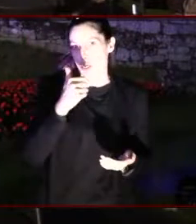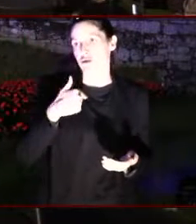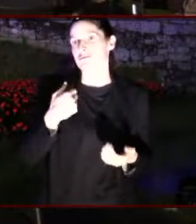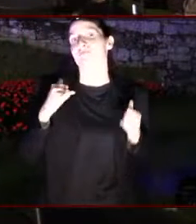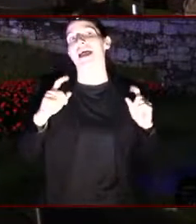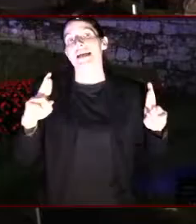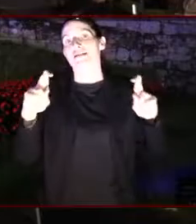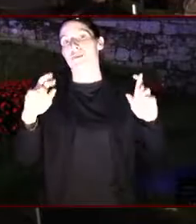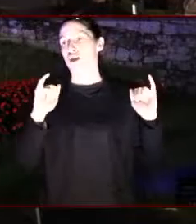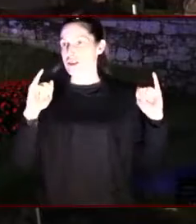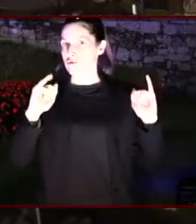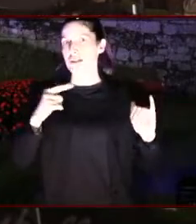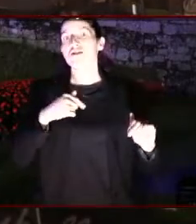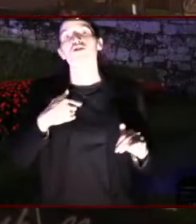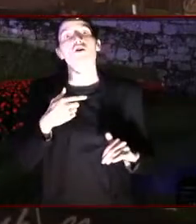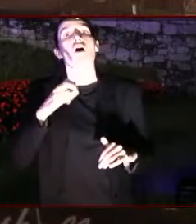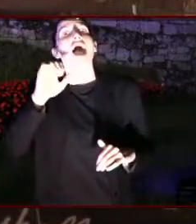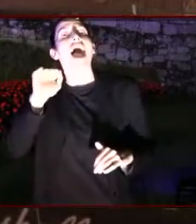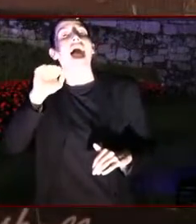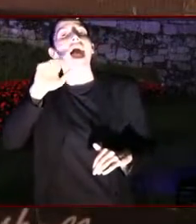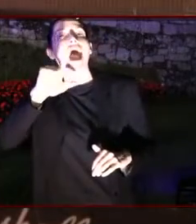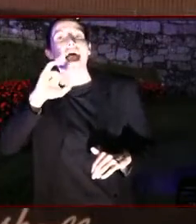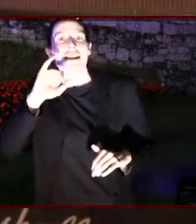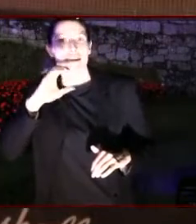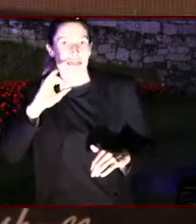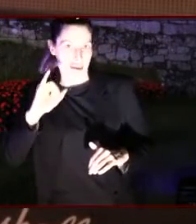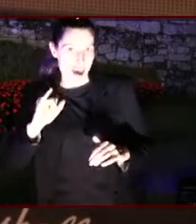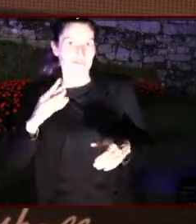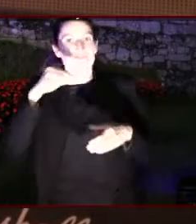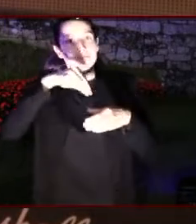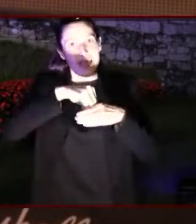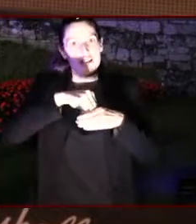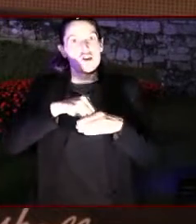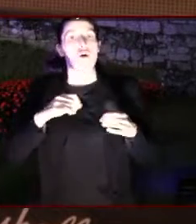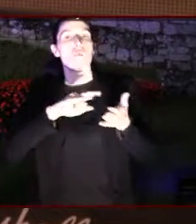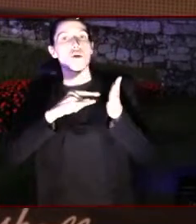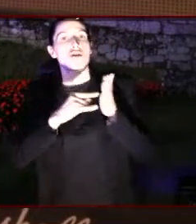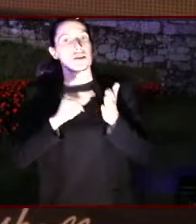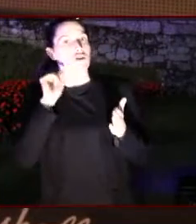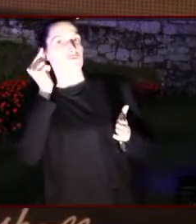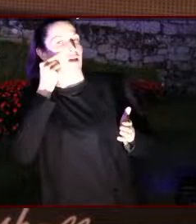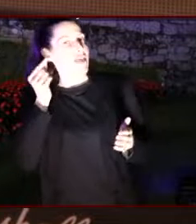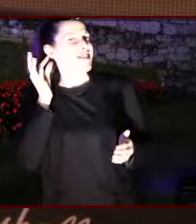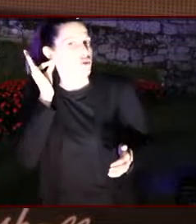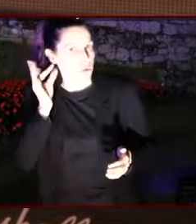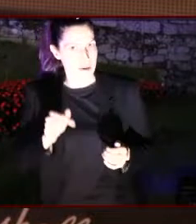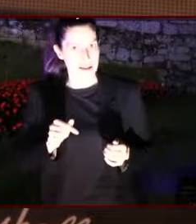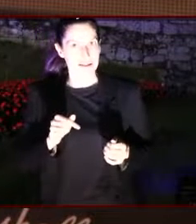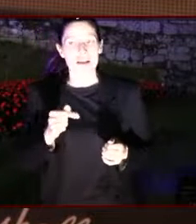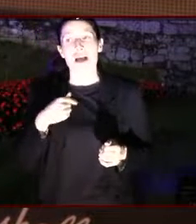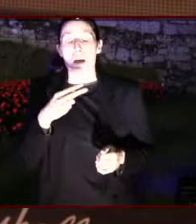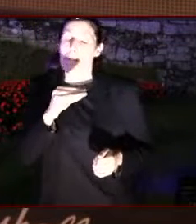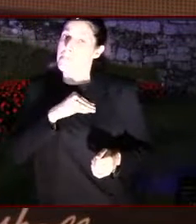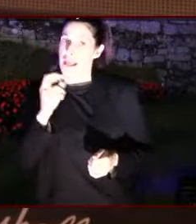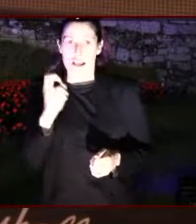Alicia, soy una de las que participó en el proyecto Descubrias. Y bueno, me da mucha pena no poder estar ahí, pero bueno, no pasa nada. Y espero que